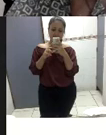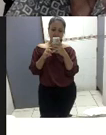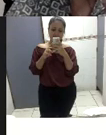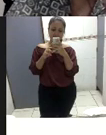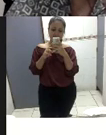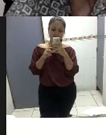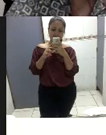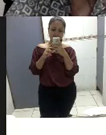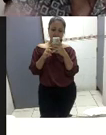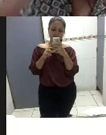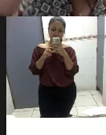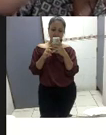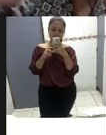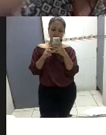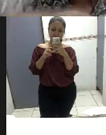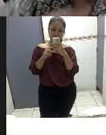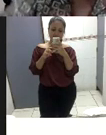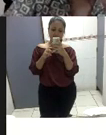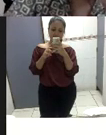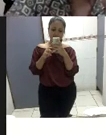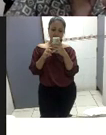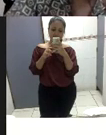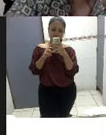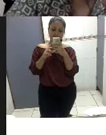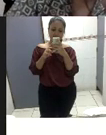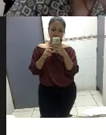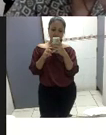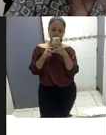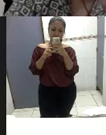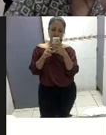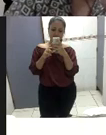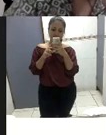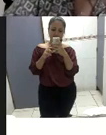seguro, ya hizo el plan y así se va a hacer, ¿verdad?